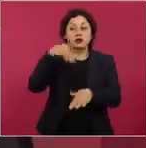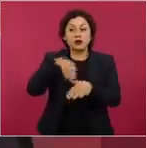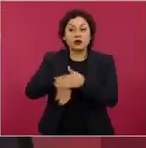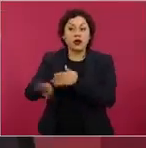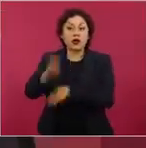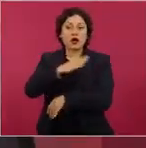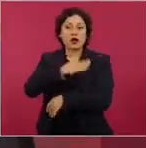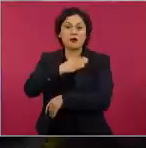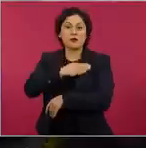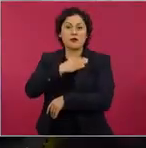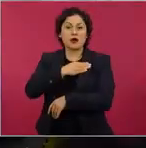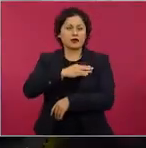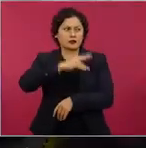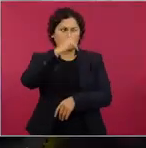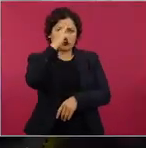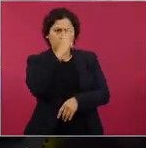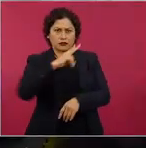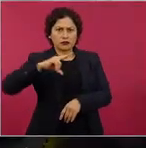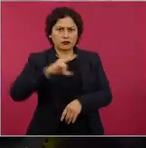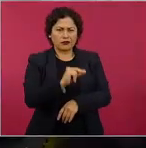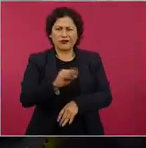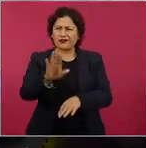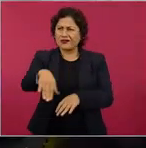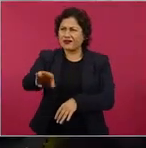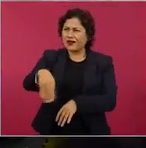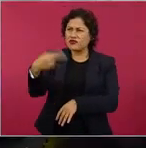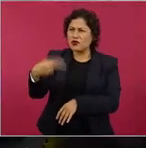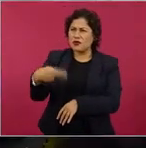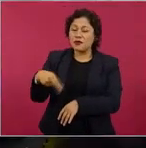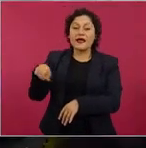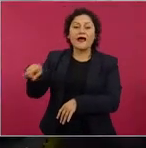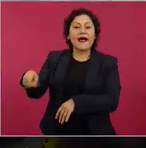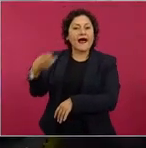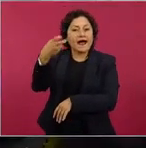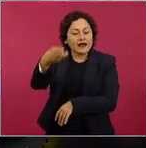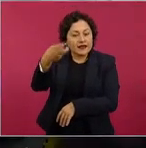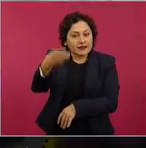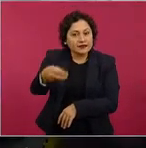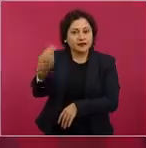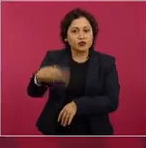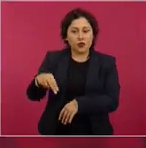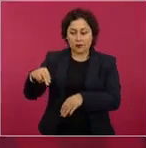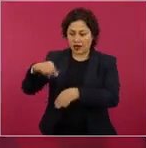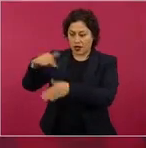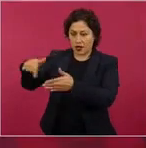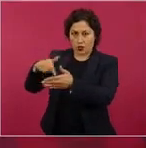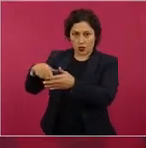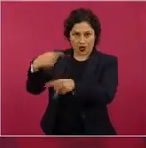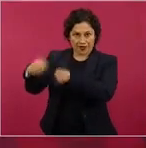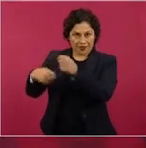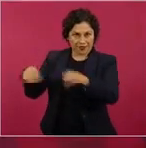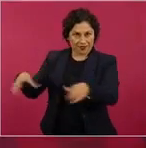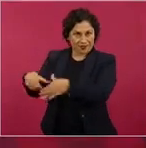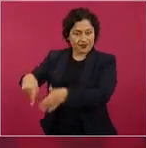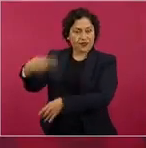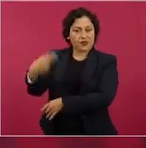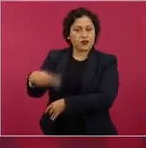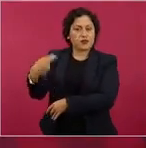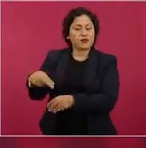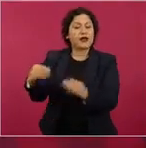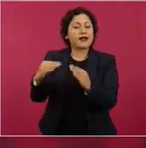¿Cómo se llama el lugar ese? Casa Lam, imagínense. ¿Sí?